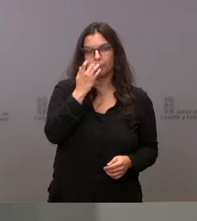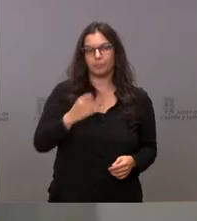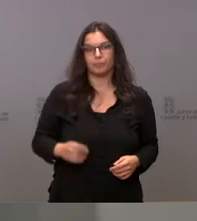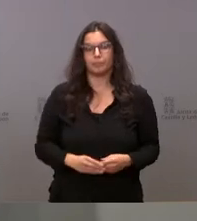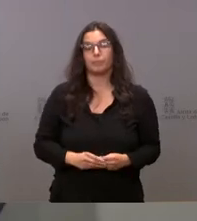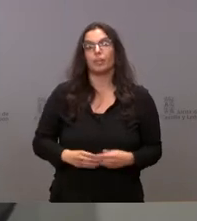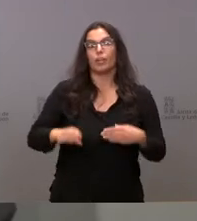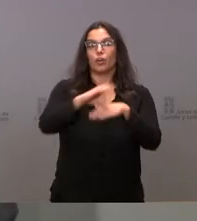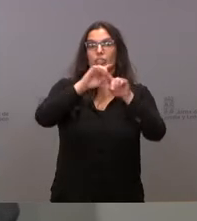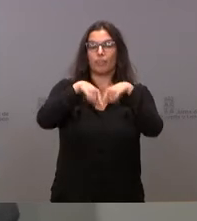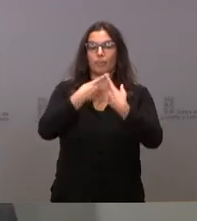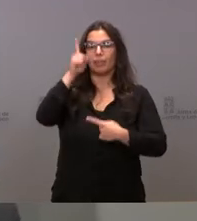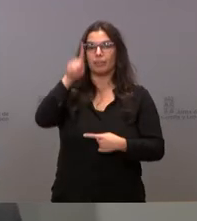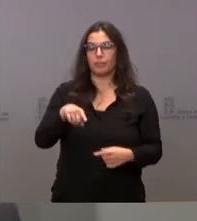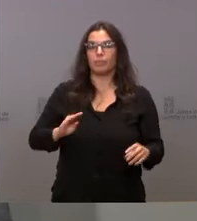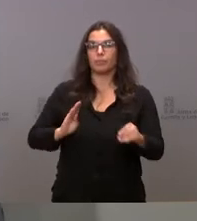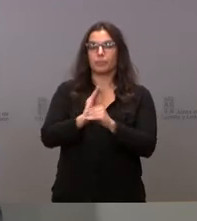La Consejería de Familia destina también